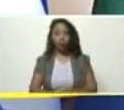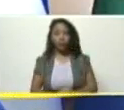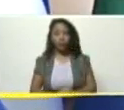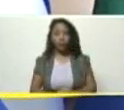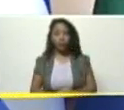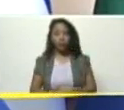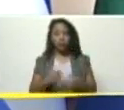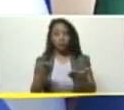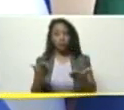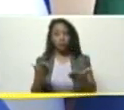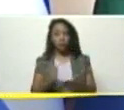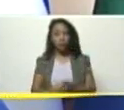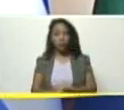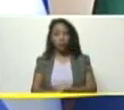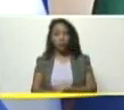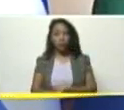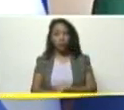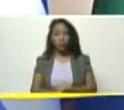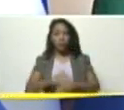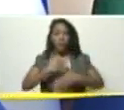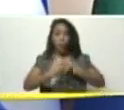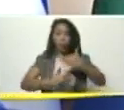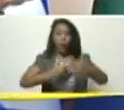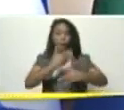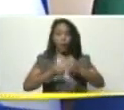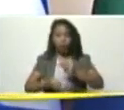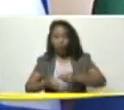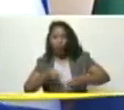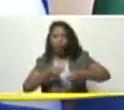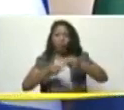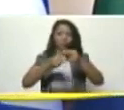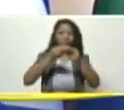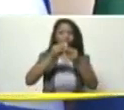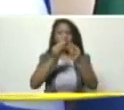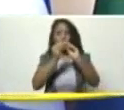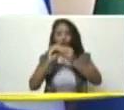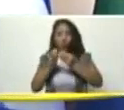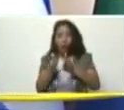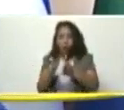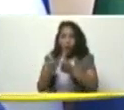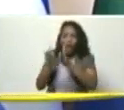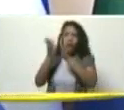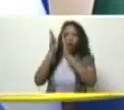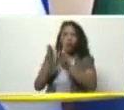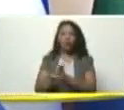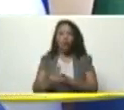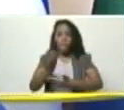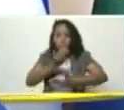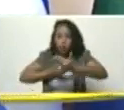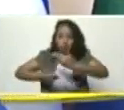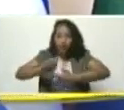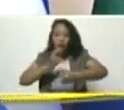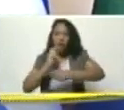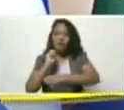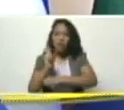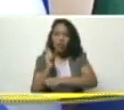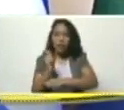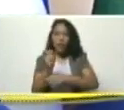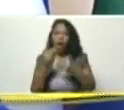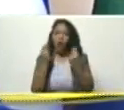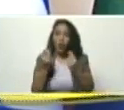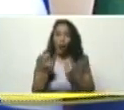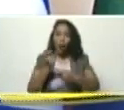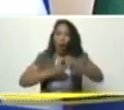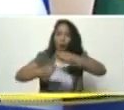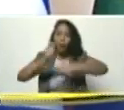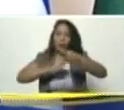que comenzaron a construir una arquitectura de cooperación financiera, económica,